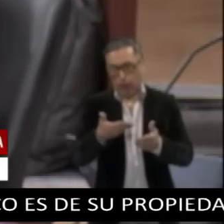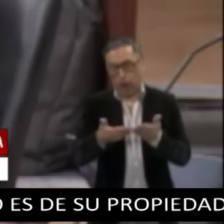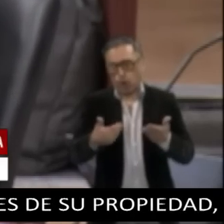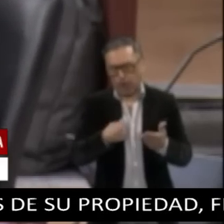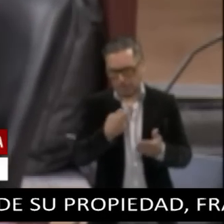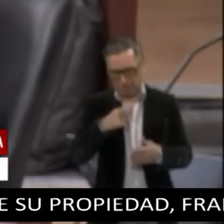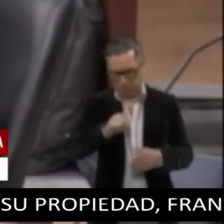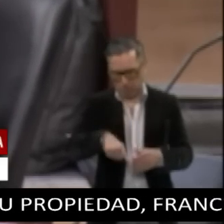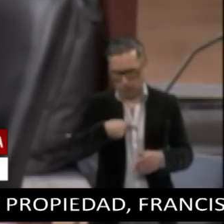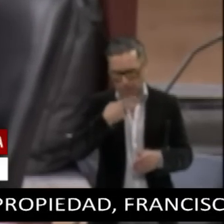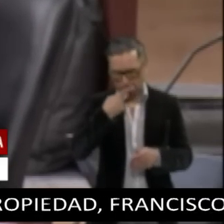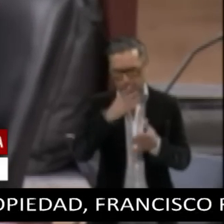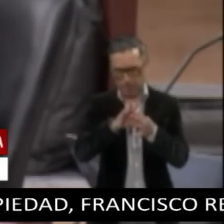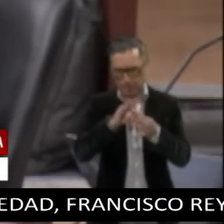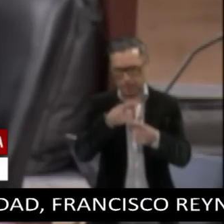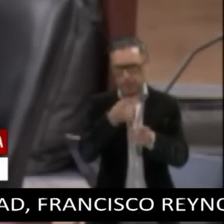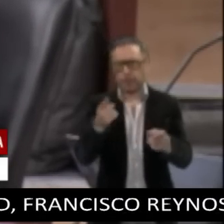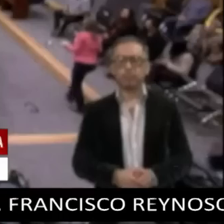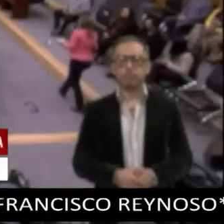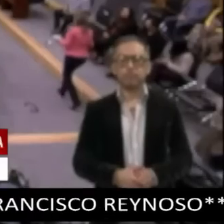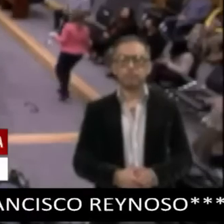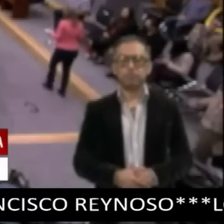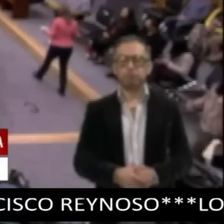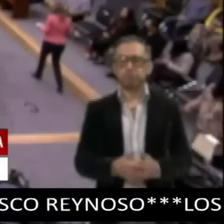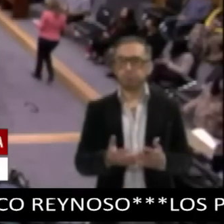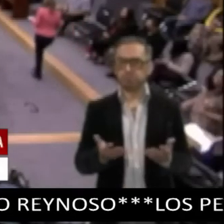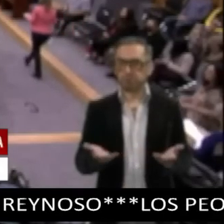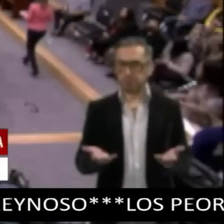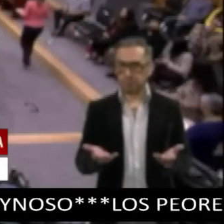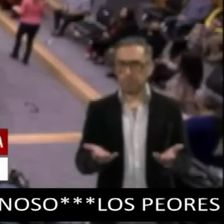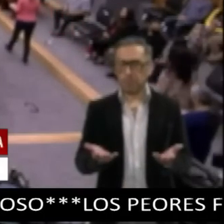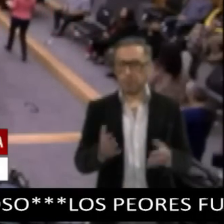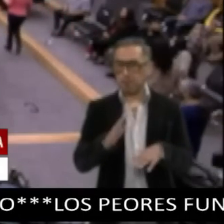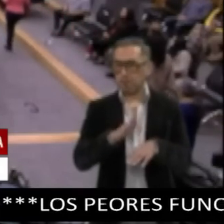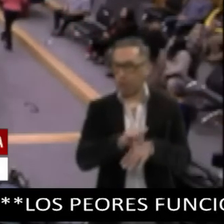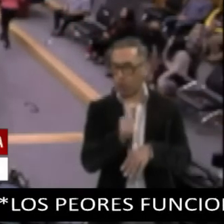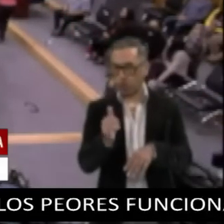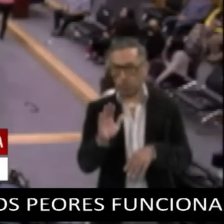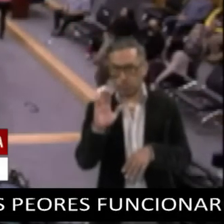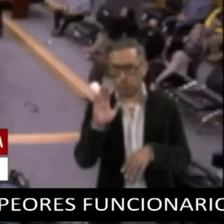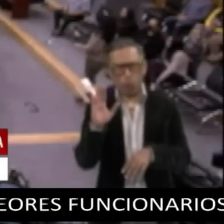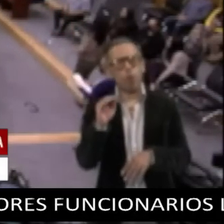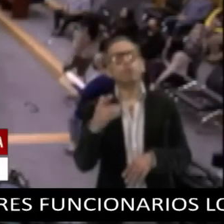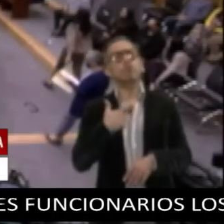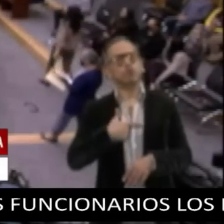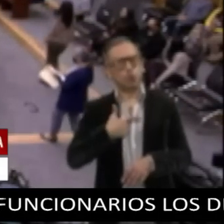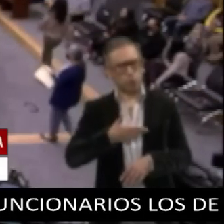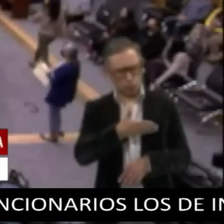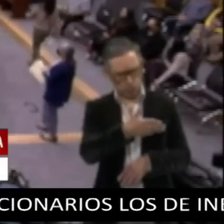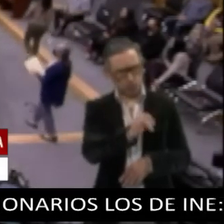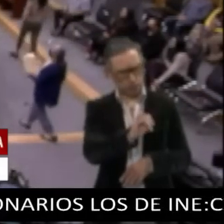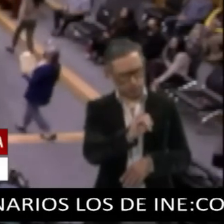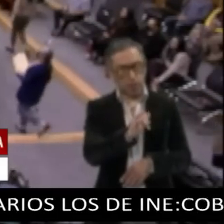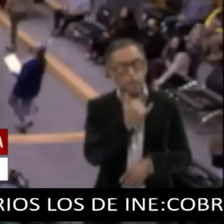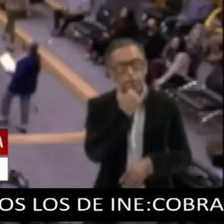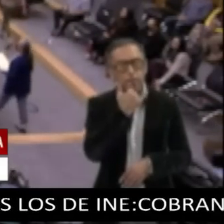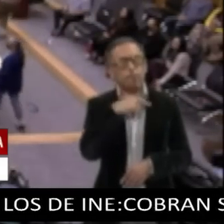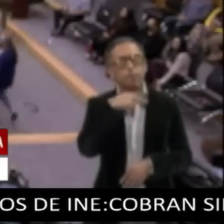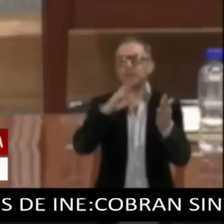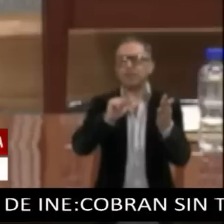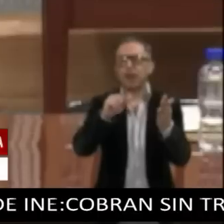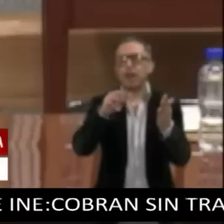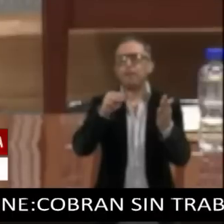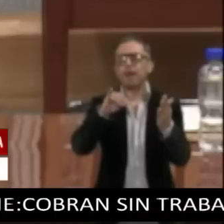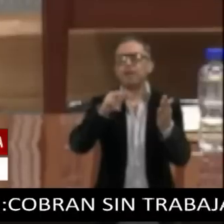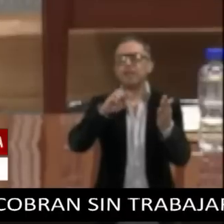afortunadamente lo tengo que decir este que logramos incorporar algunos por consenso algunos por mayoría pero que no necesariamente